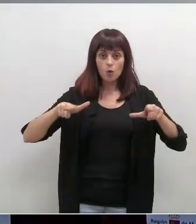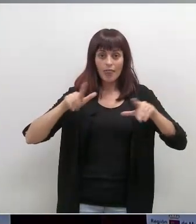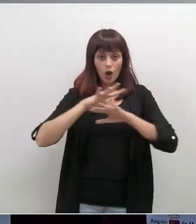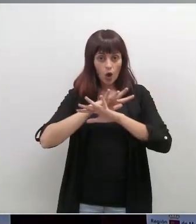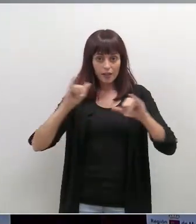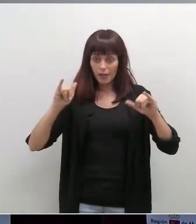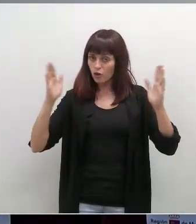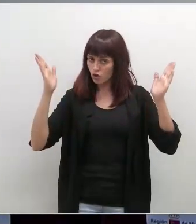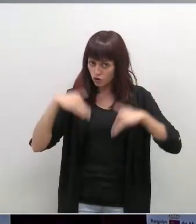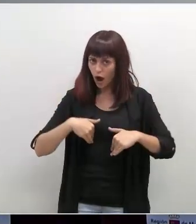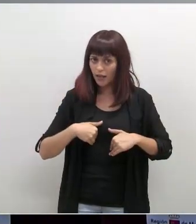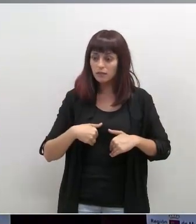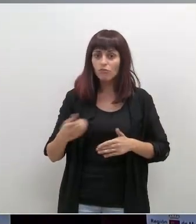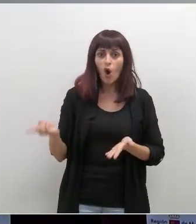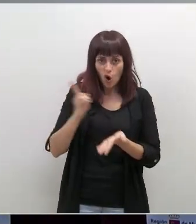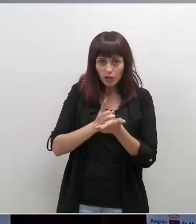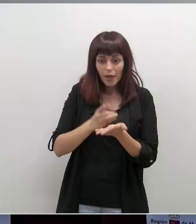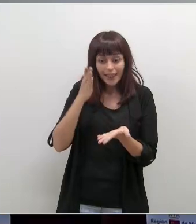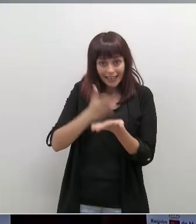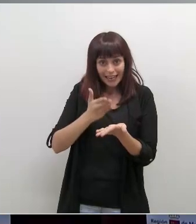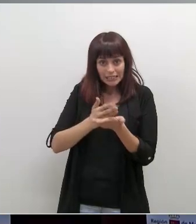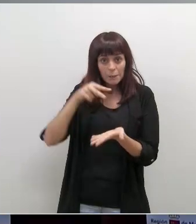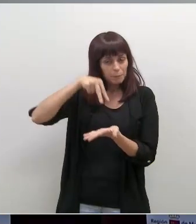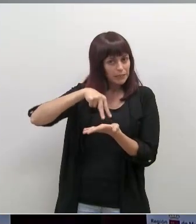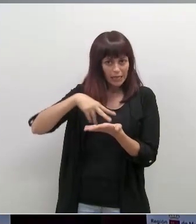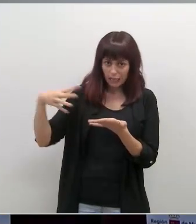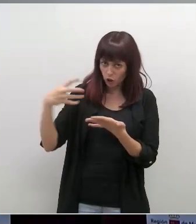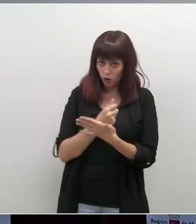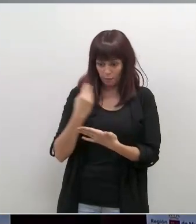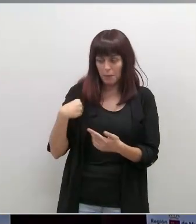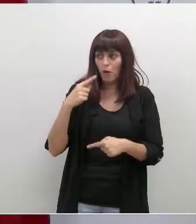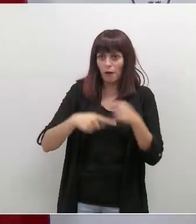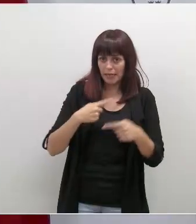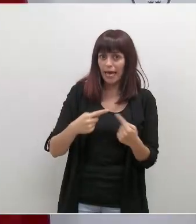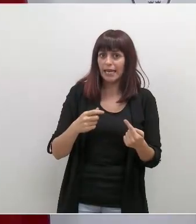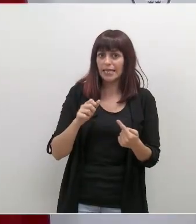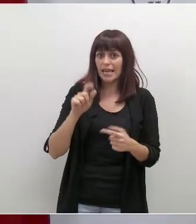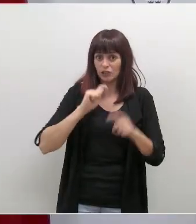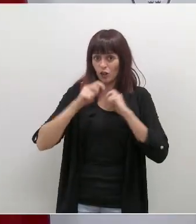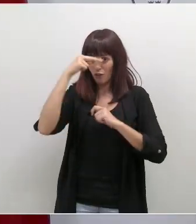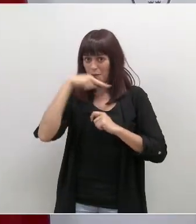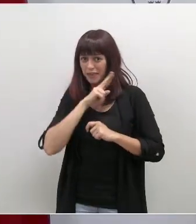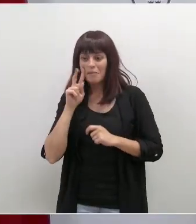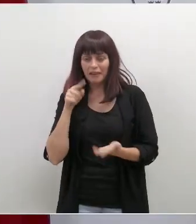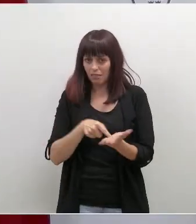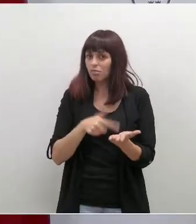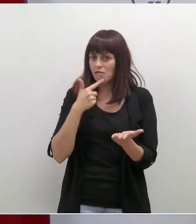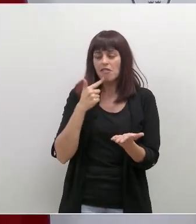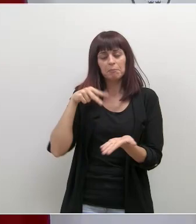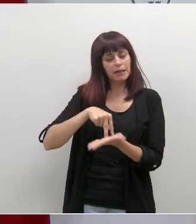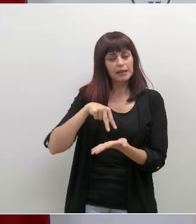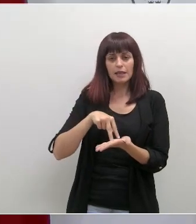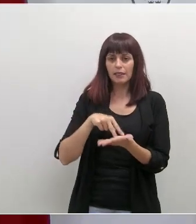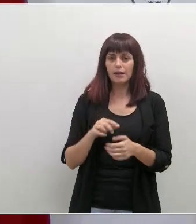¿van a recuperar la presencialidad total en las aulas, como demandan familias y AMPAs? Bueno, la presencialidad la determinará o